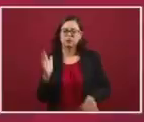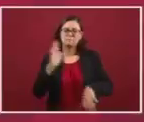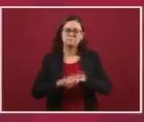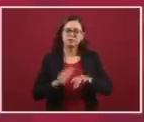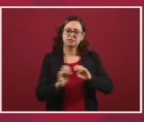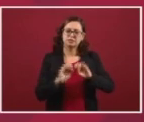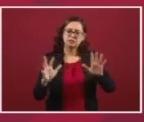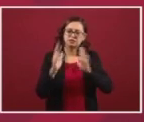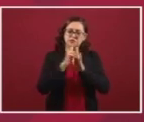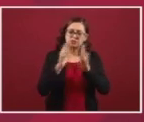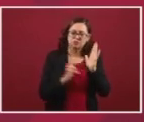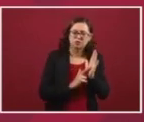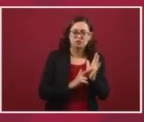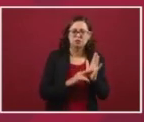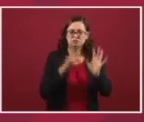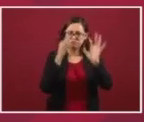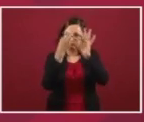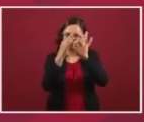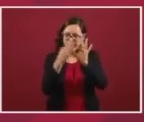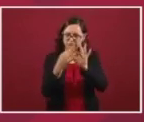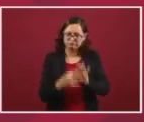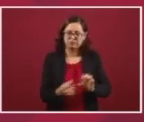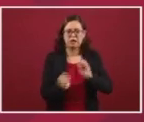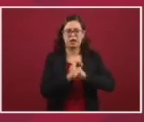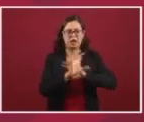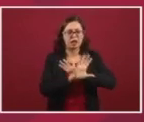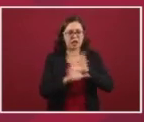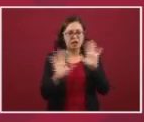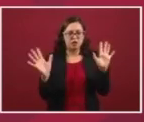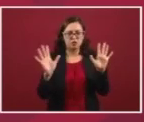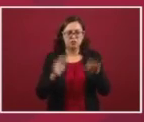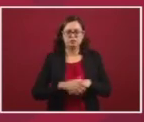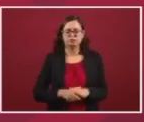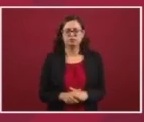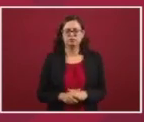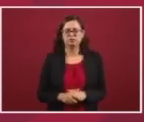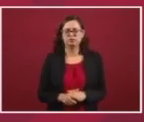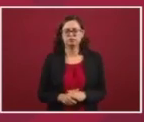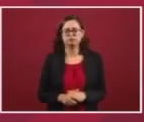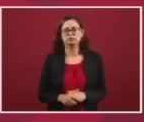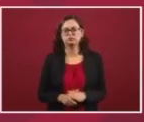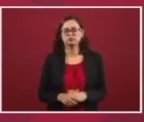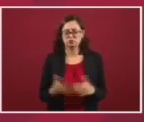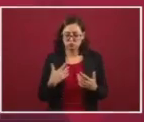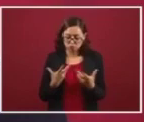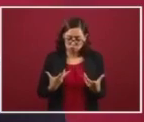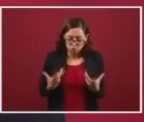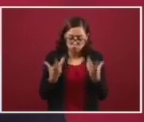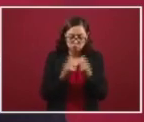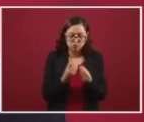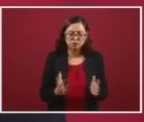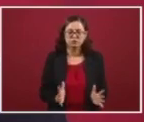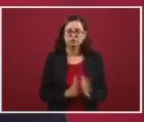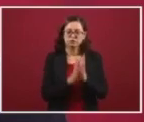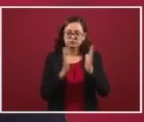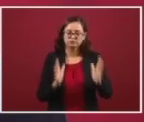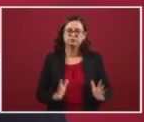reglas con mucha claridad. Incluso participar juntos.